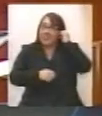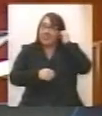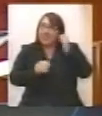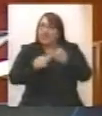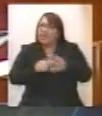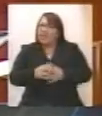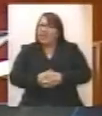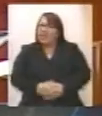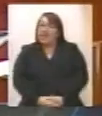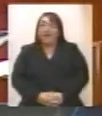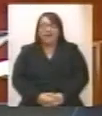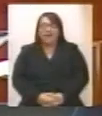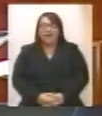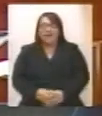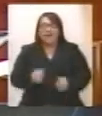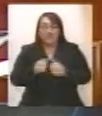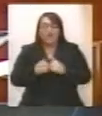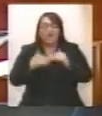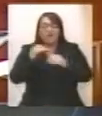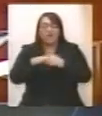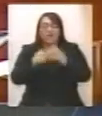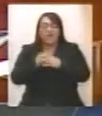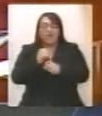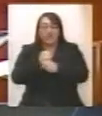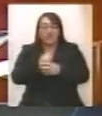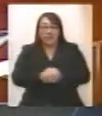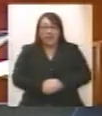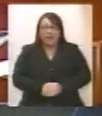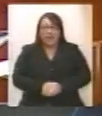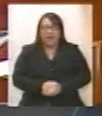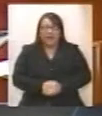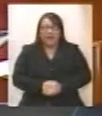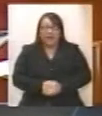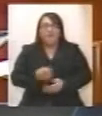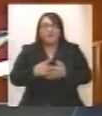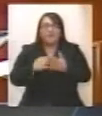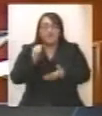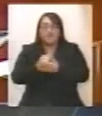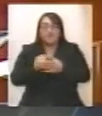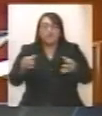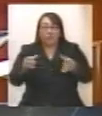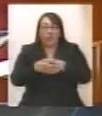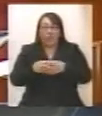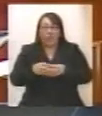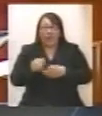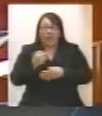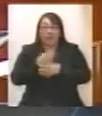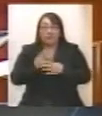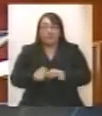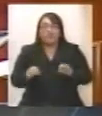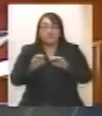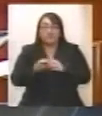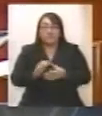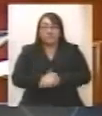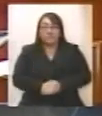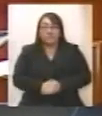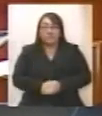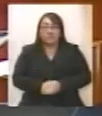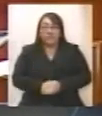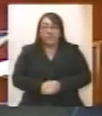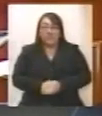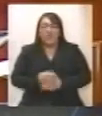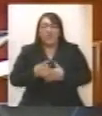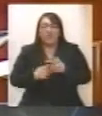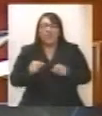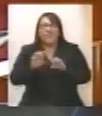economía y fortalecer el crecimiento, por lo que se ha aprobado un conjunto de medidas reactivadoras y para